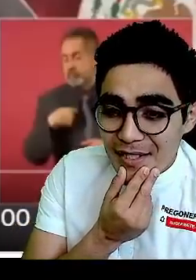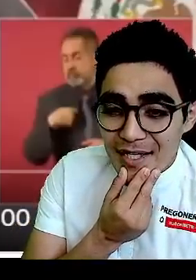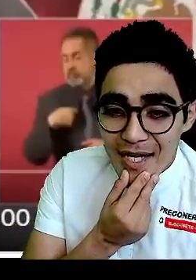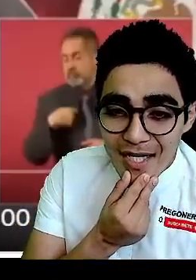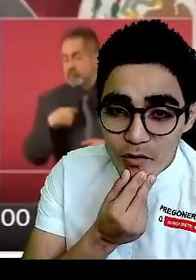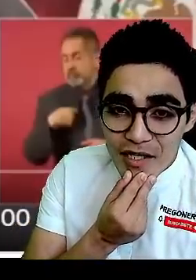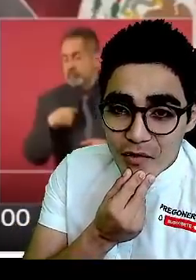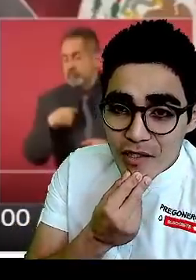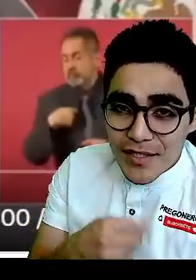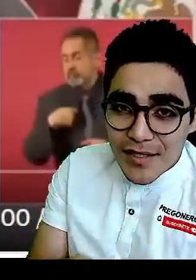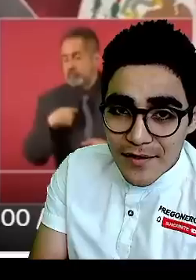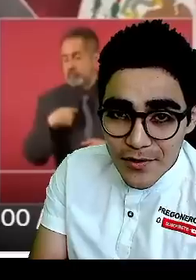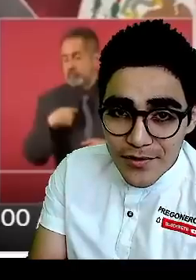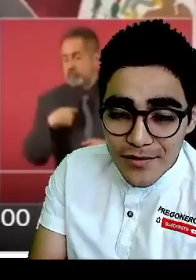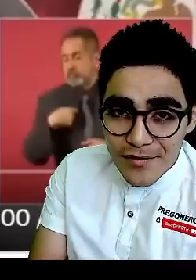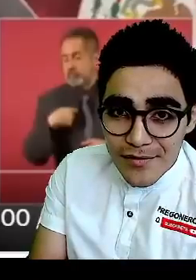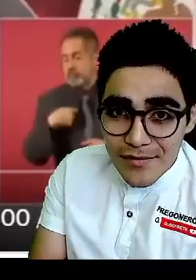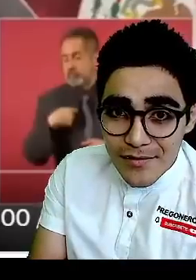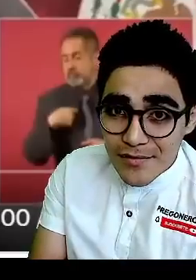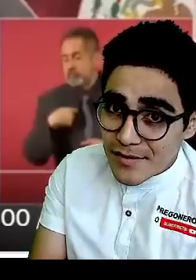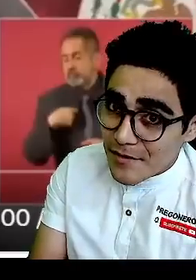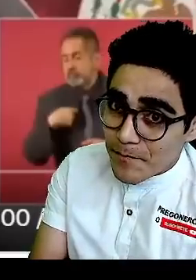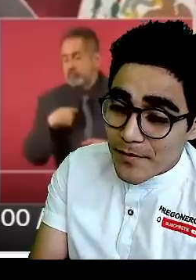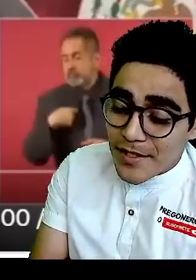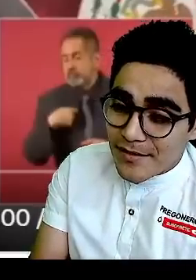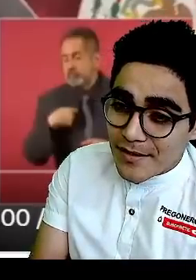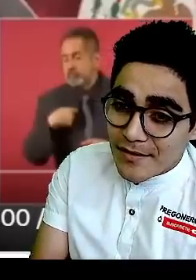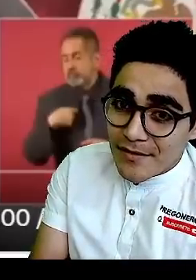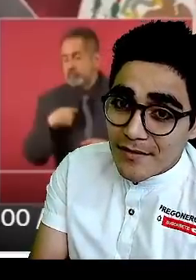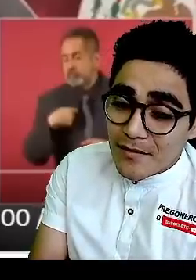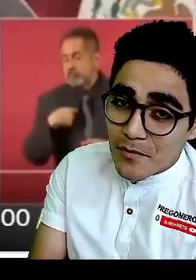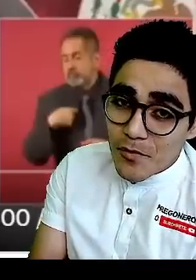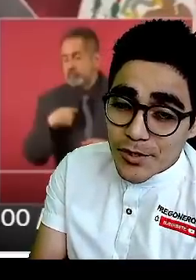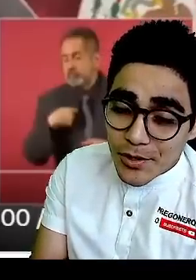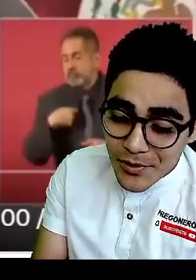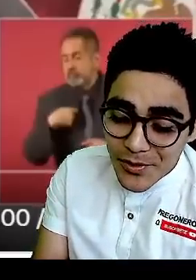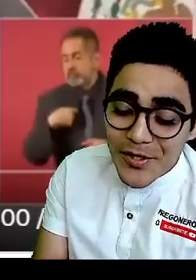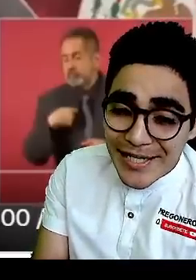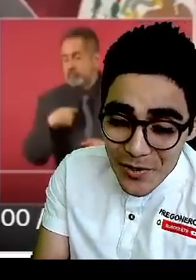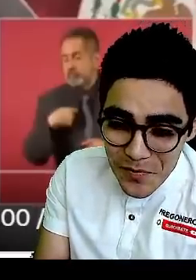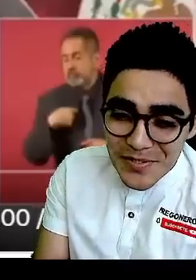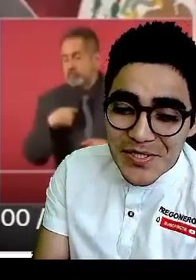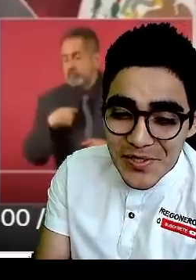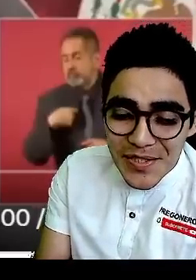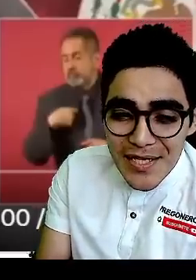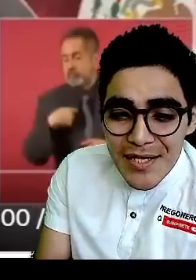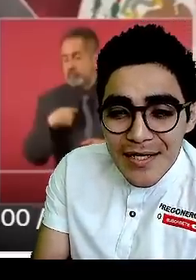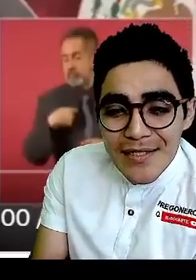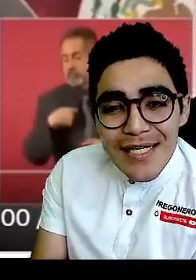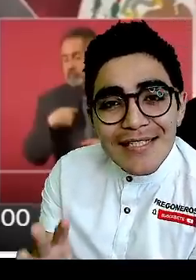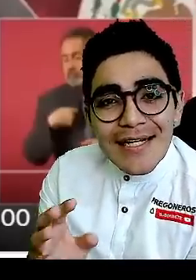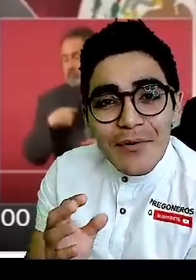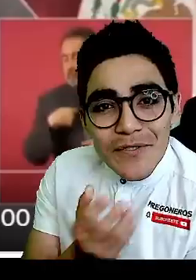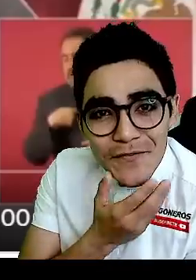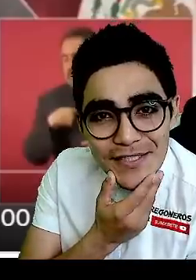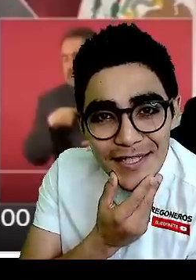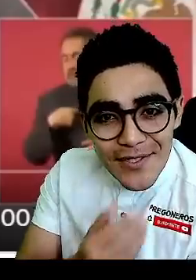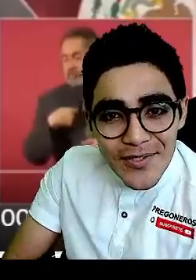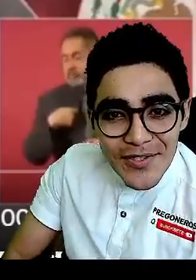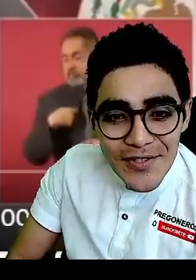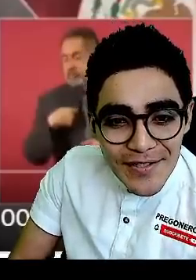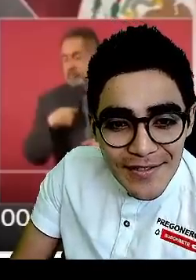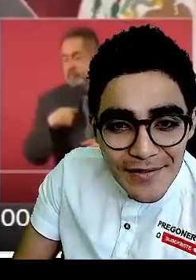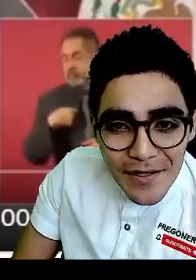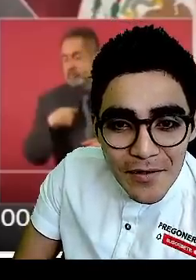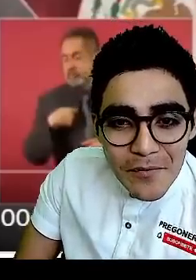que ha causado el día de hoy simplemente mucho dolor en la oposición Ya se acabó su